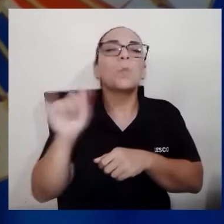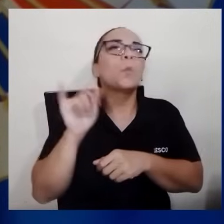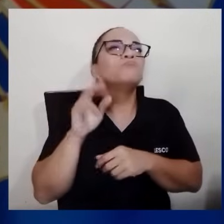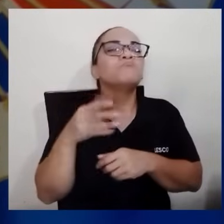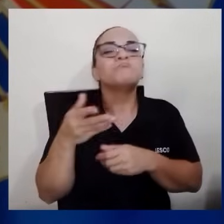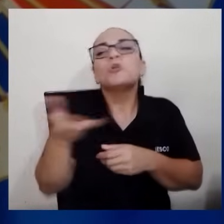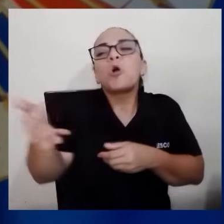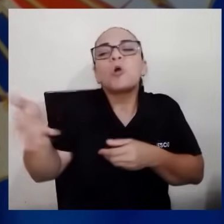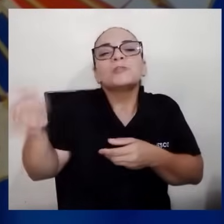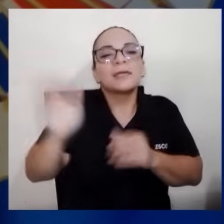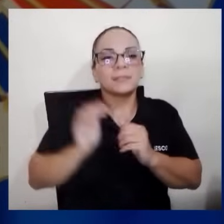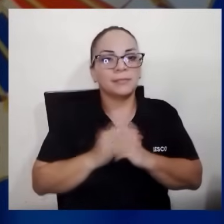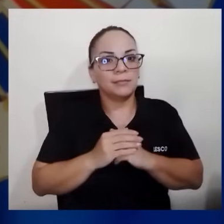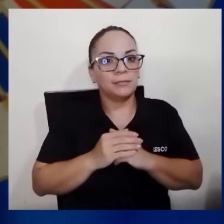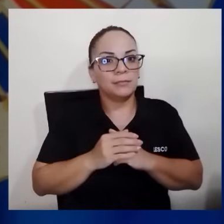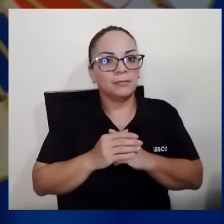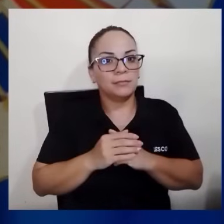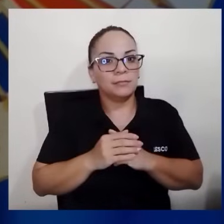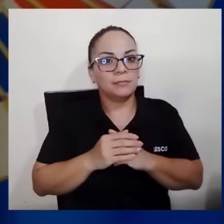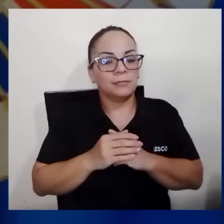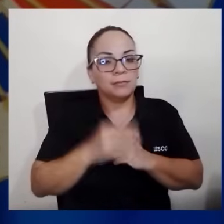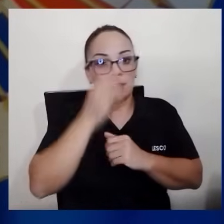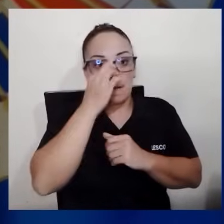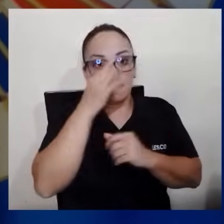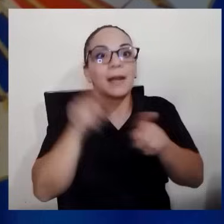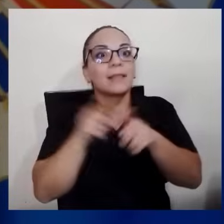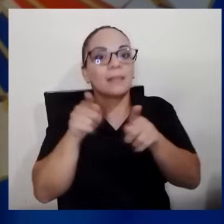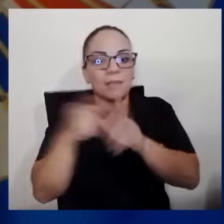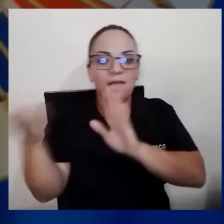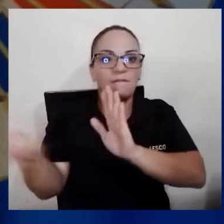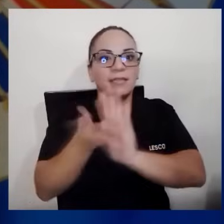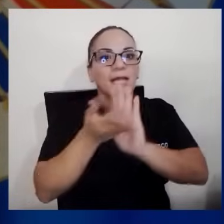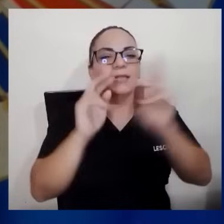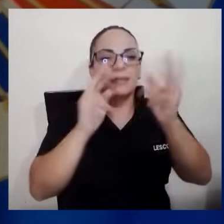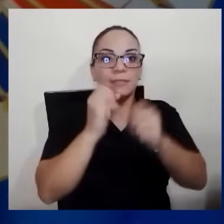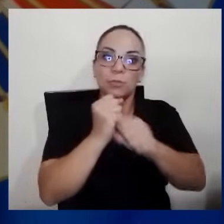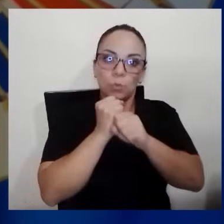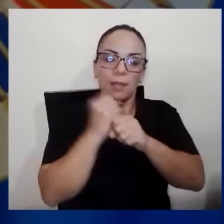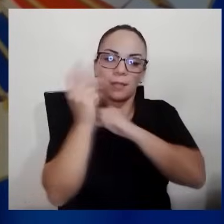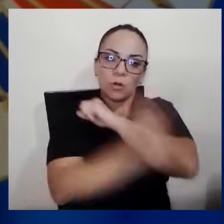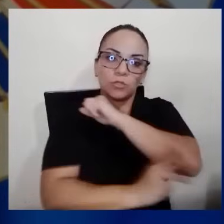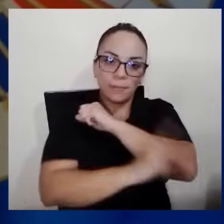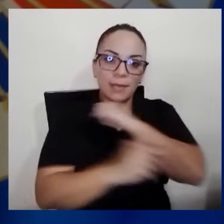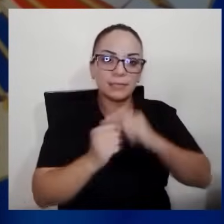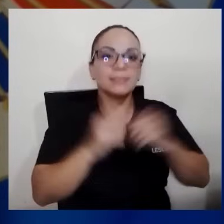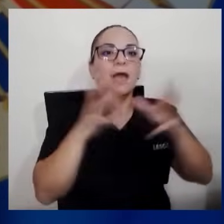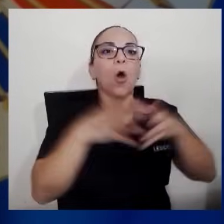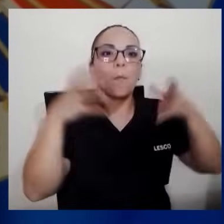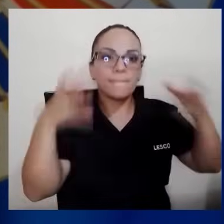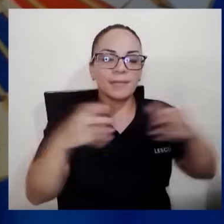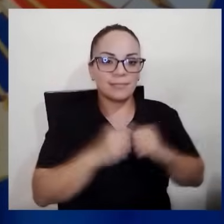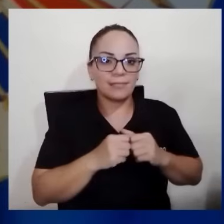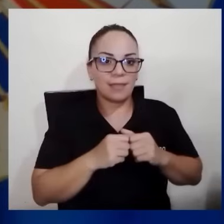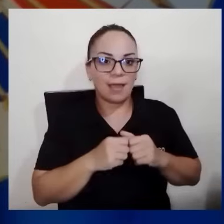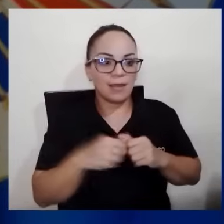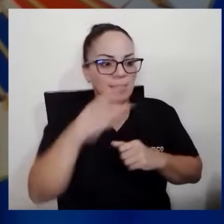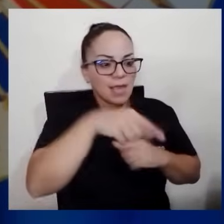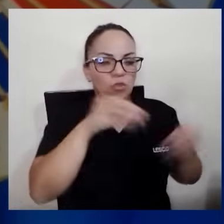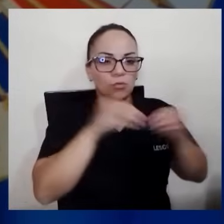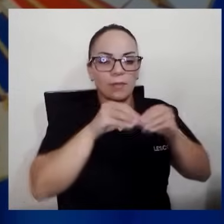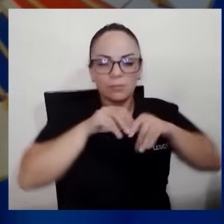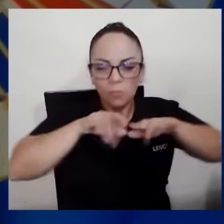estructuras de seguridad de los países y así aumentar expandir sus